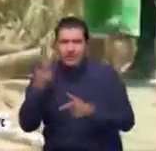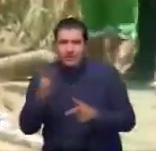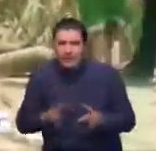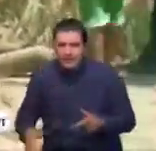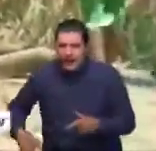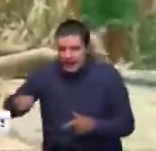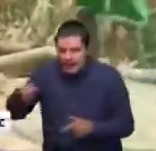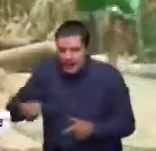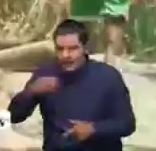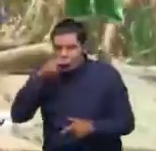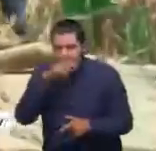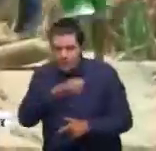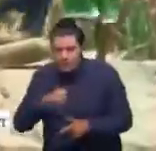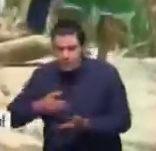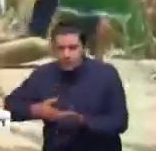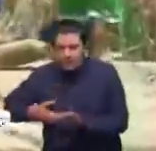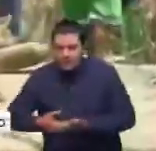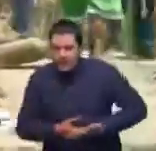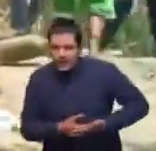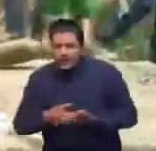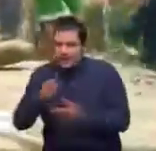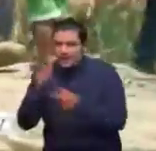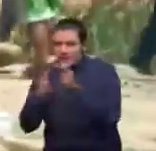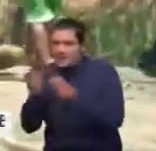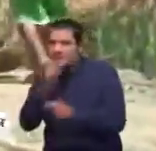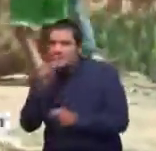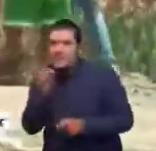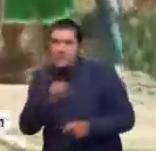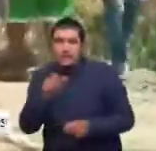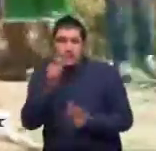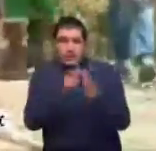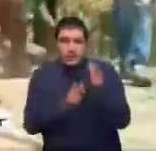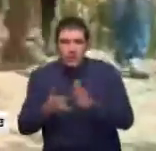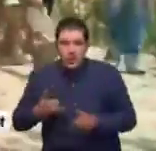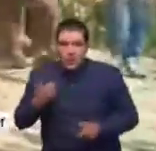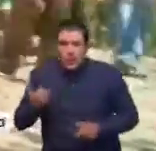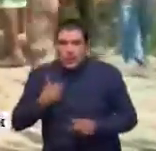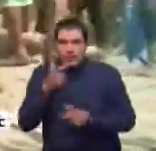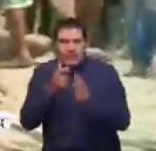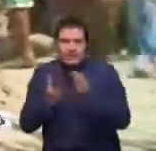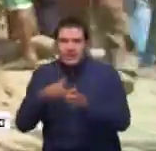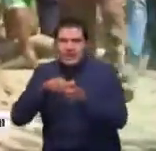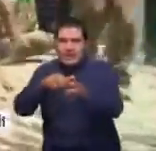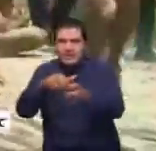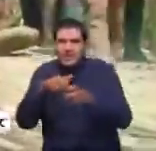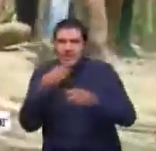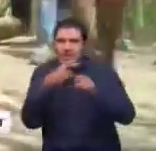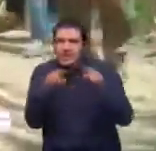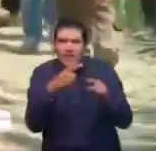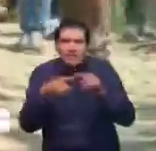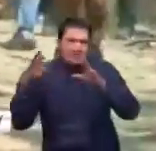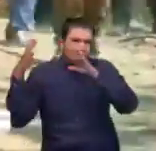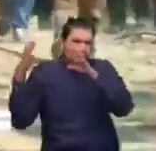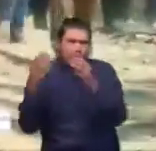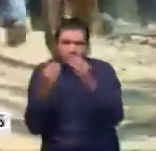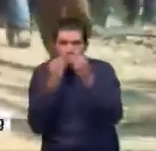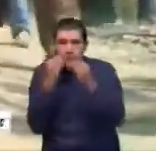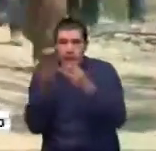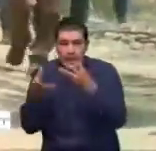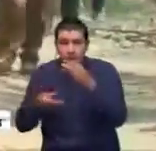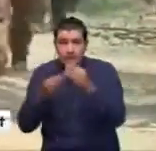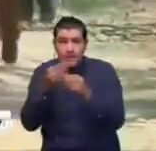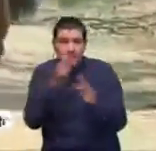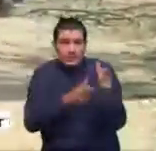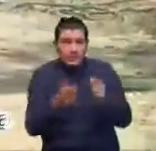muy pequeños, adultos o mayores también, y personas que han estado transportando diferentes series de alimentos, incluso también entre ellos